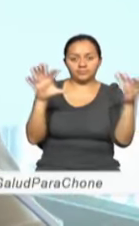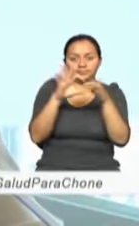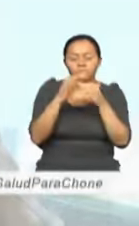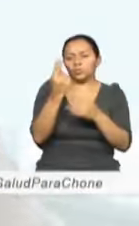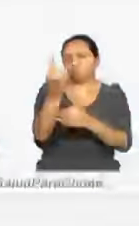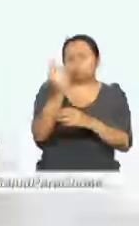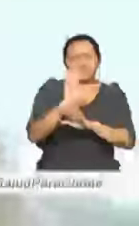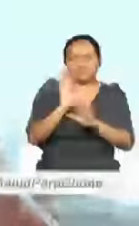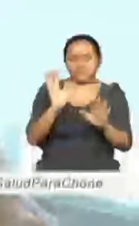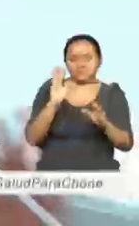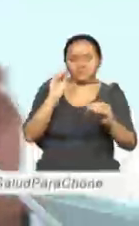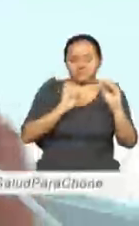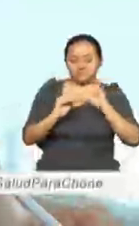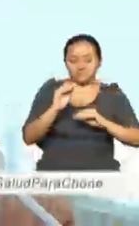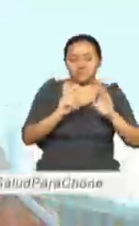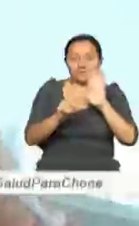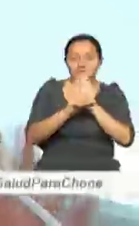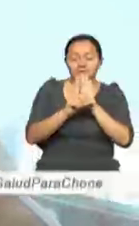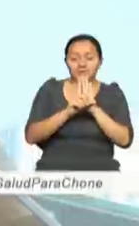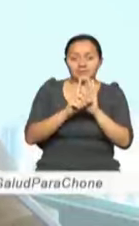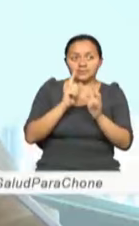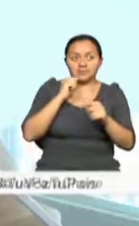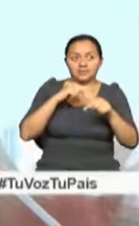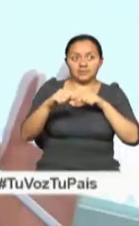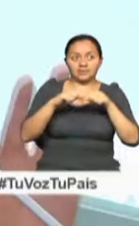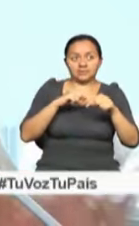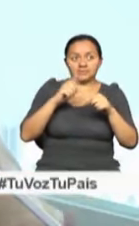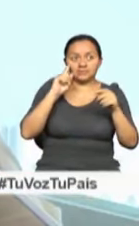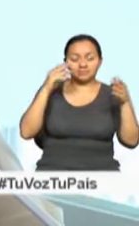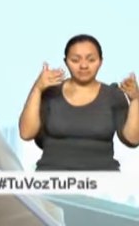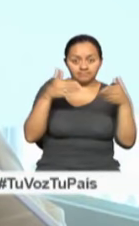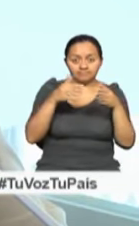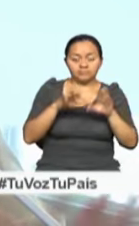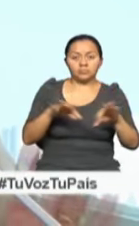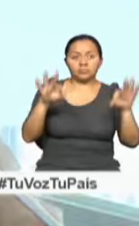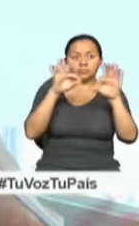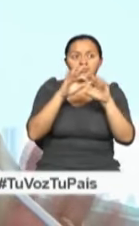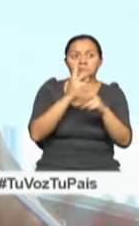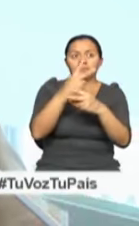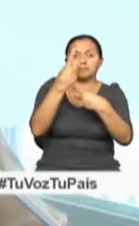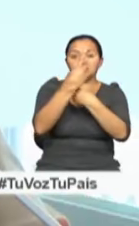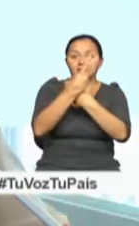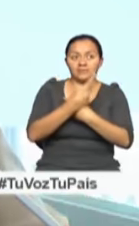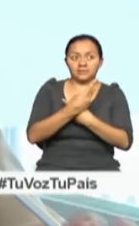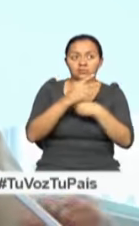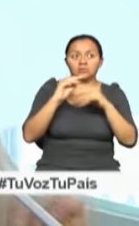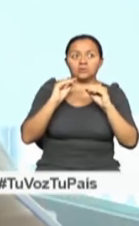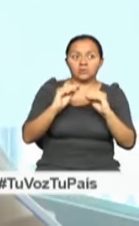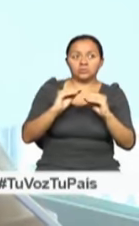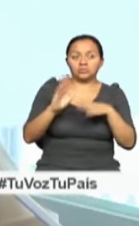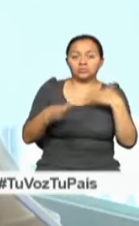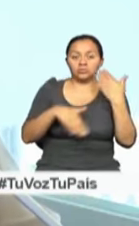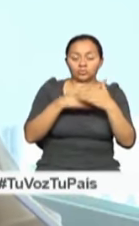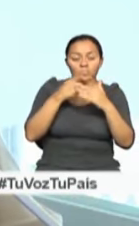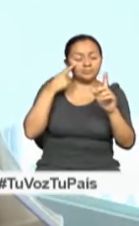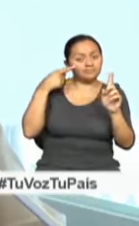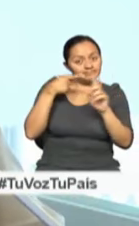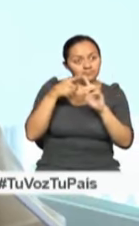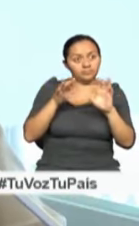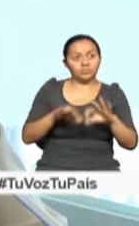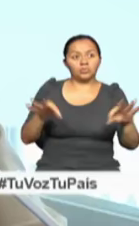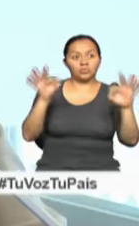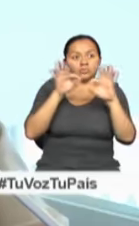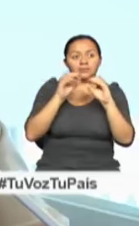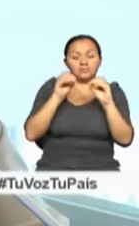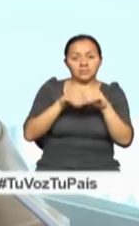Ley de Tránsito, y justamente el enfoque de prevención, el enfoque de educación es el que tenemos que apuntalar para tener